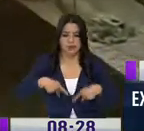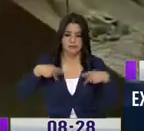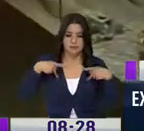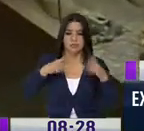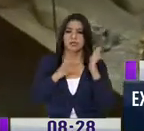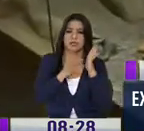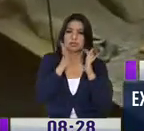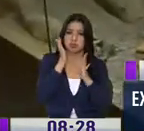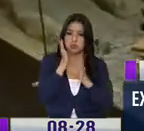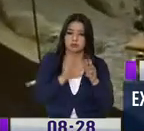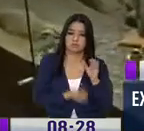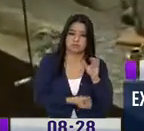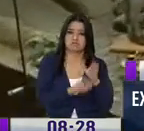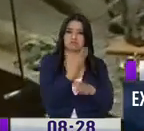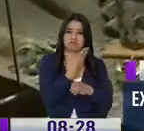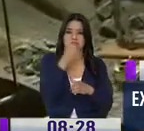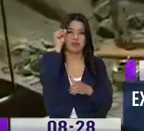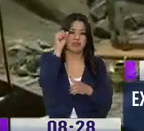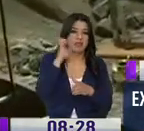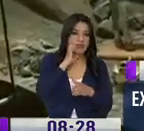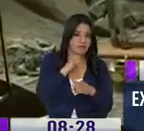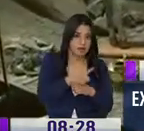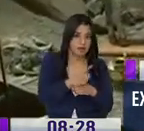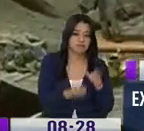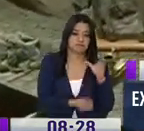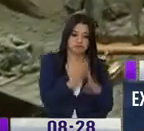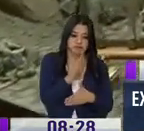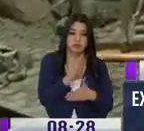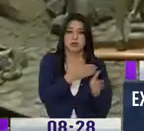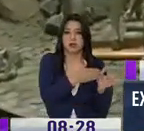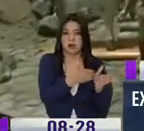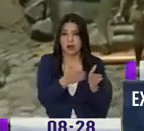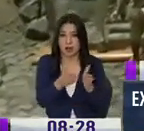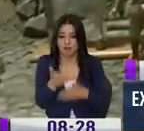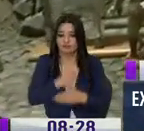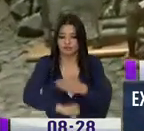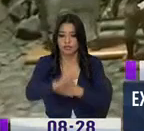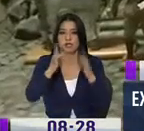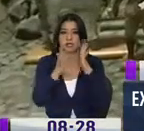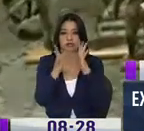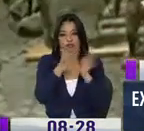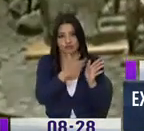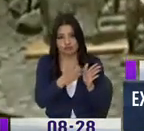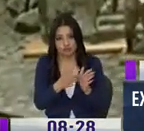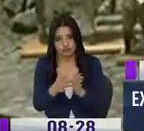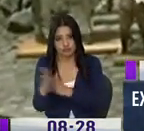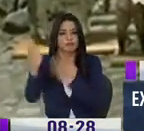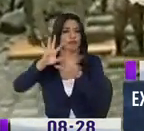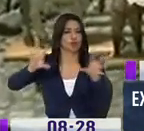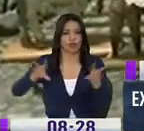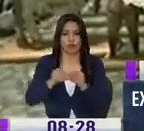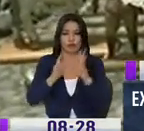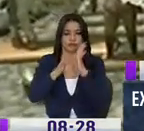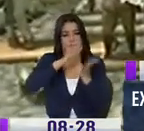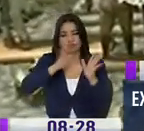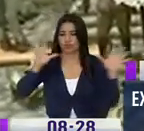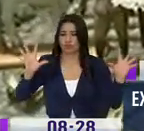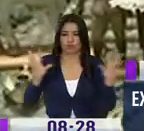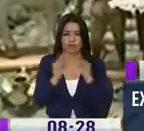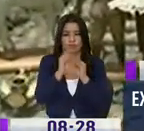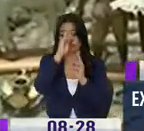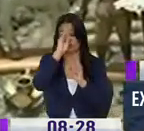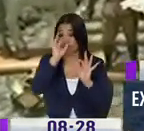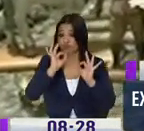la creación de Adán y Eva, el nacimiento de Jesús, la Anunciación y la huida de Egipto. Es un gran honor para nosotros